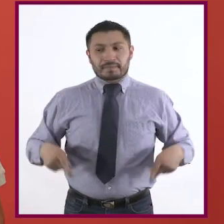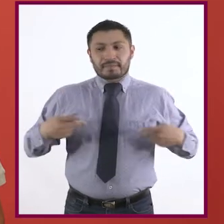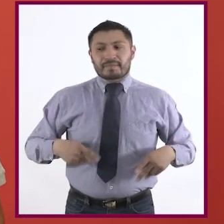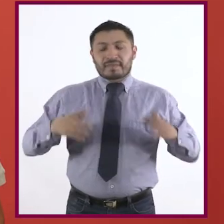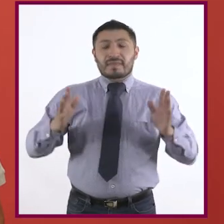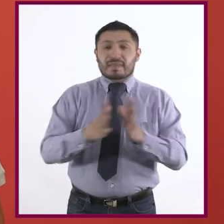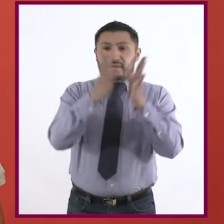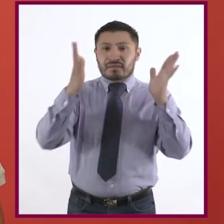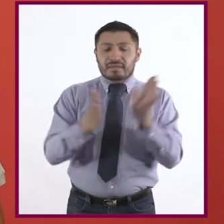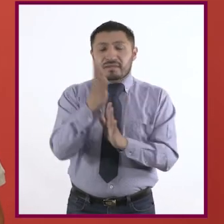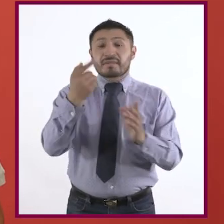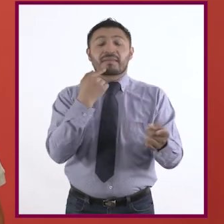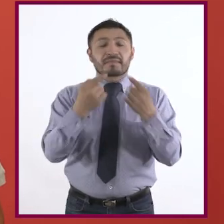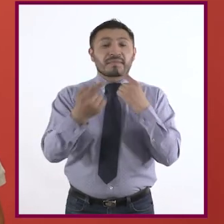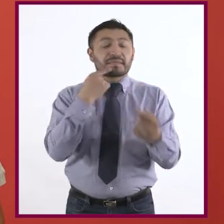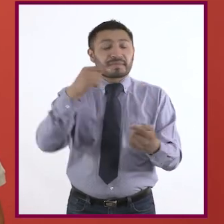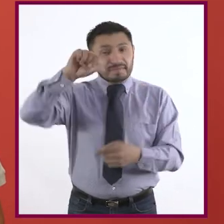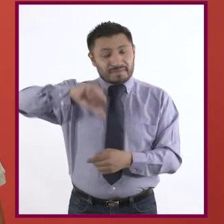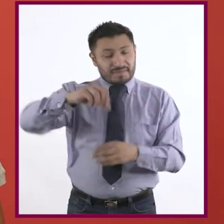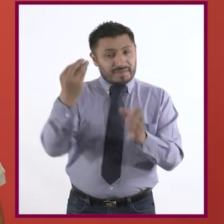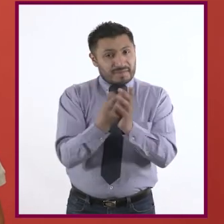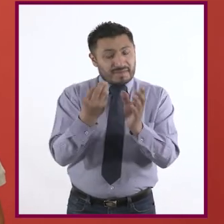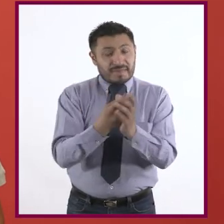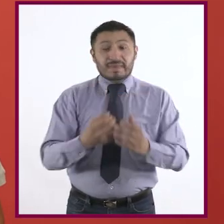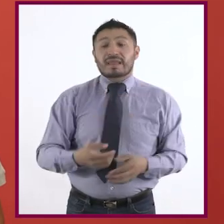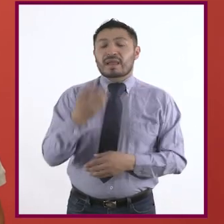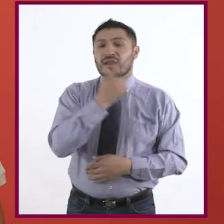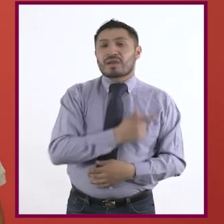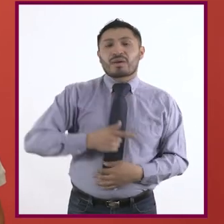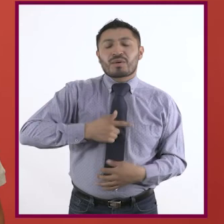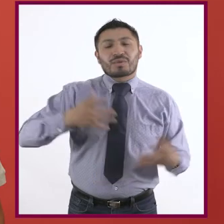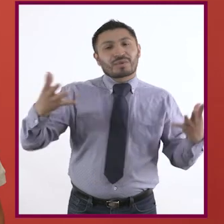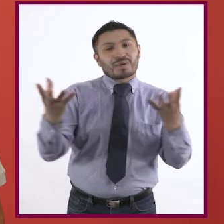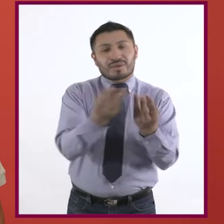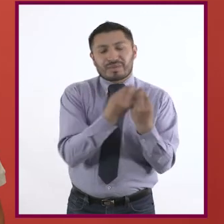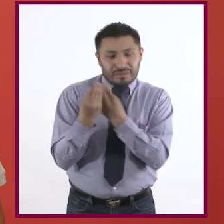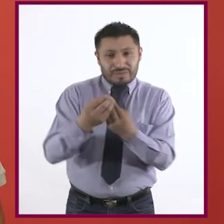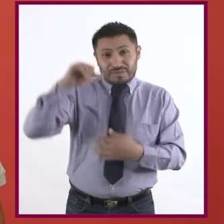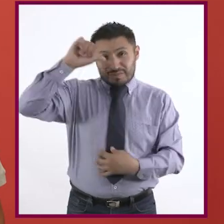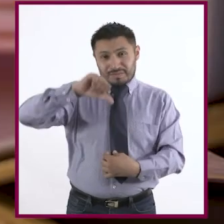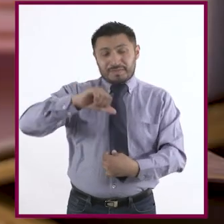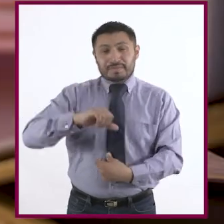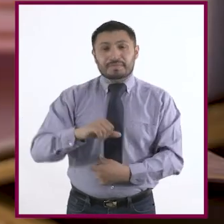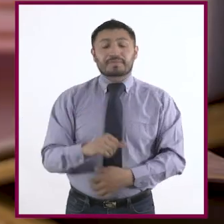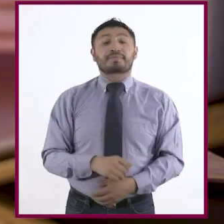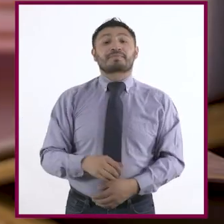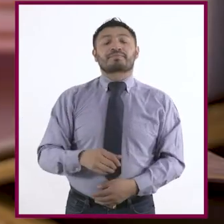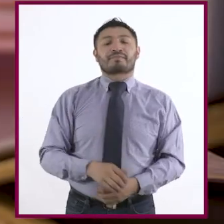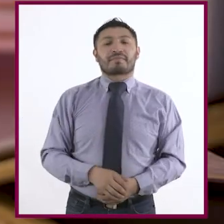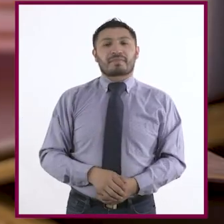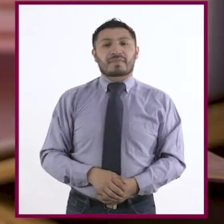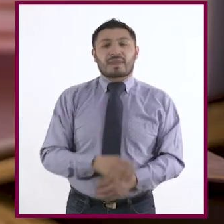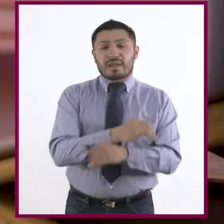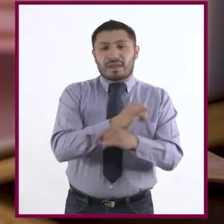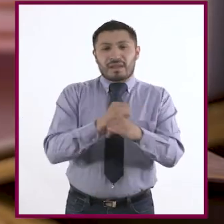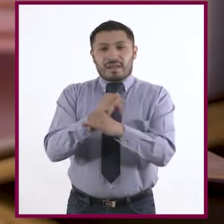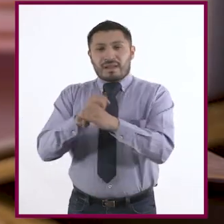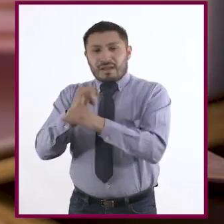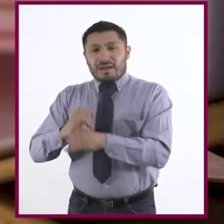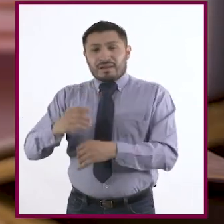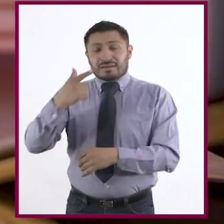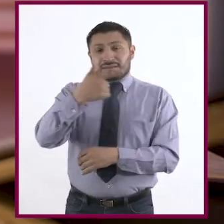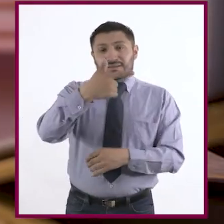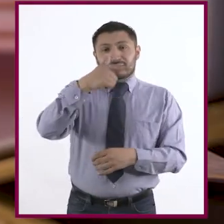su participación en esta mesa y en este programa. Ha sido un gusto que nos acompañaran el día de hoy. Los avances en investigación genética